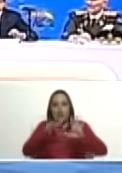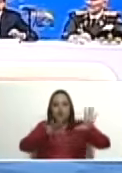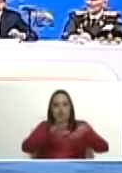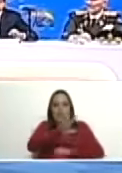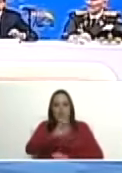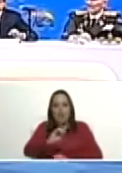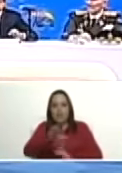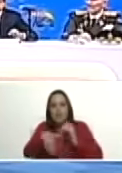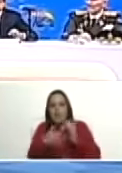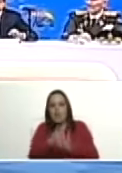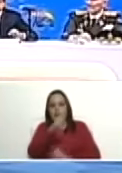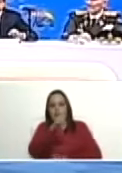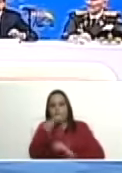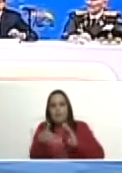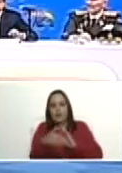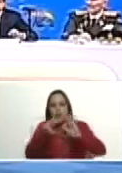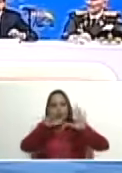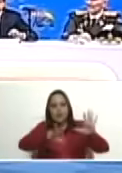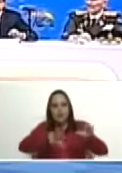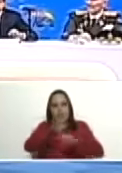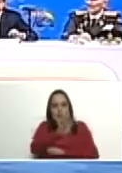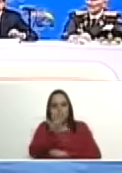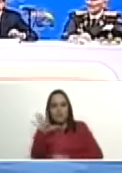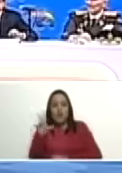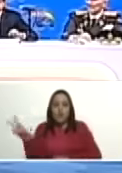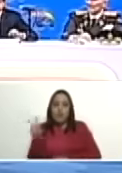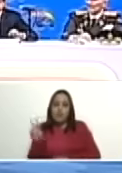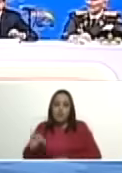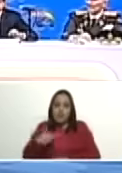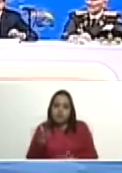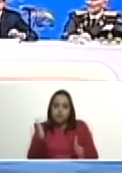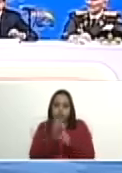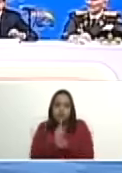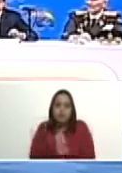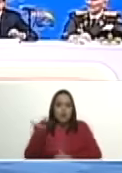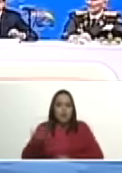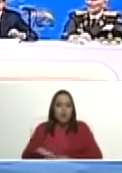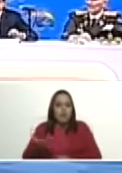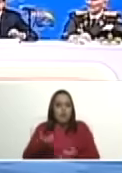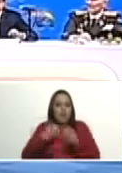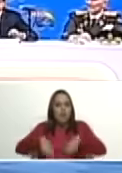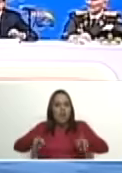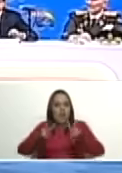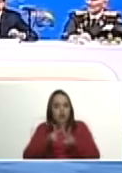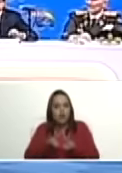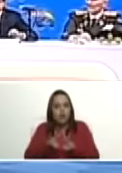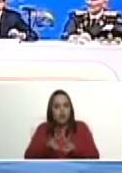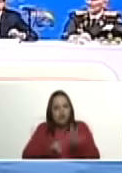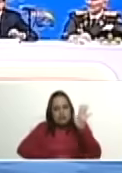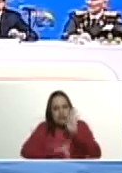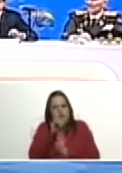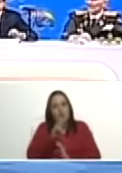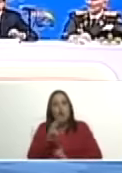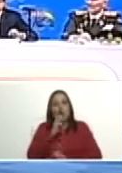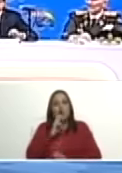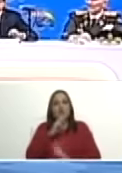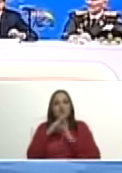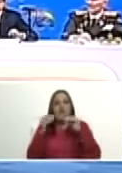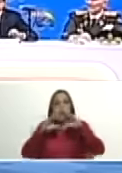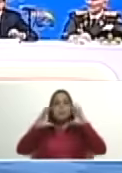1895, Venezuela logró valores importantes en la producción de oro en el